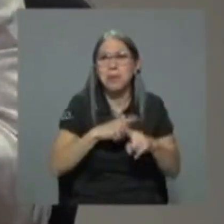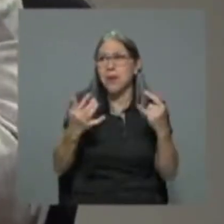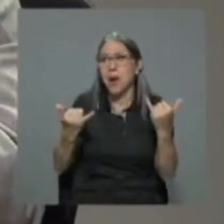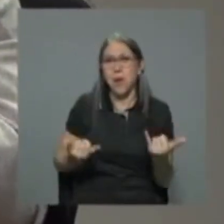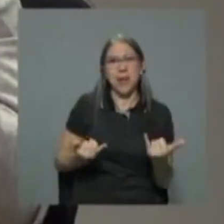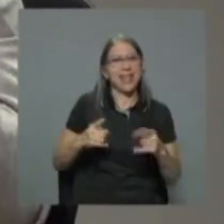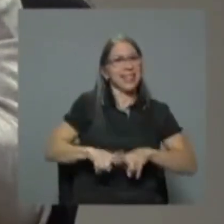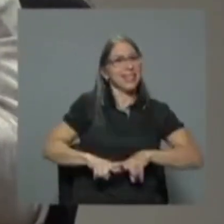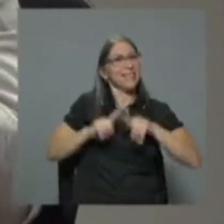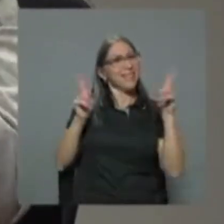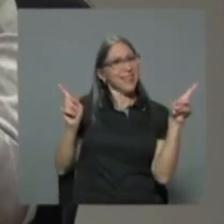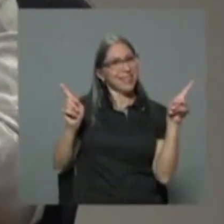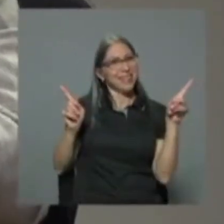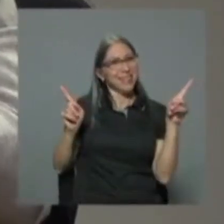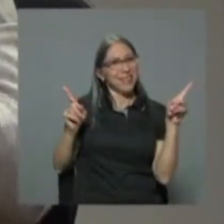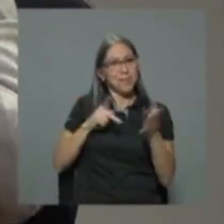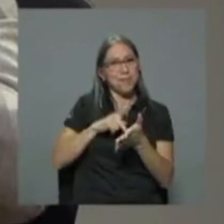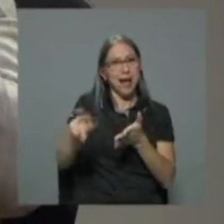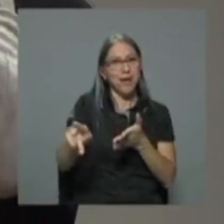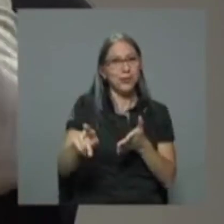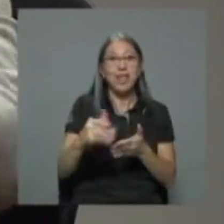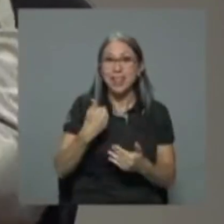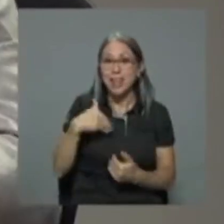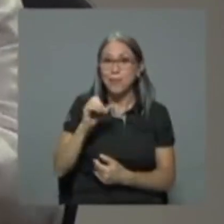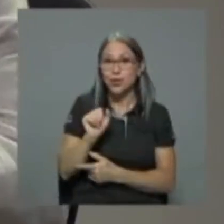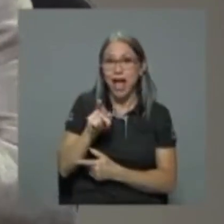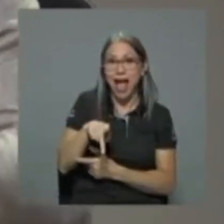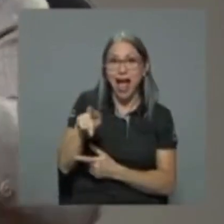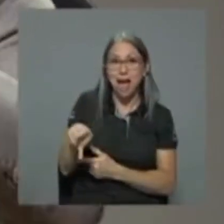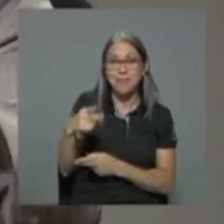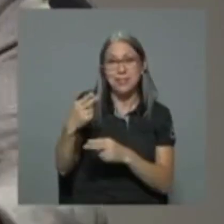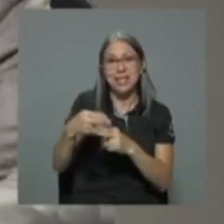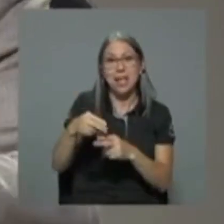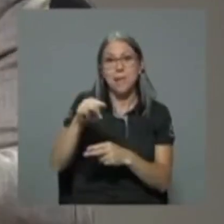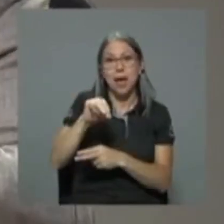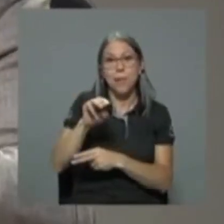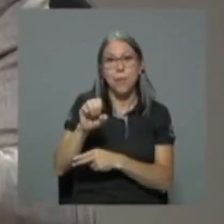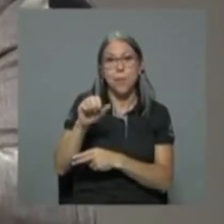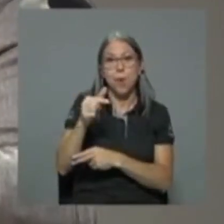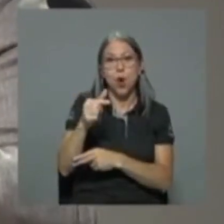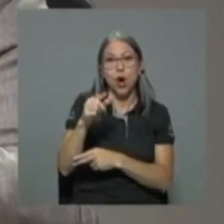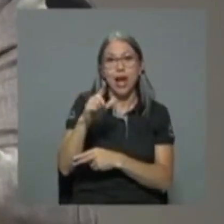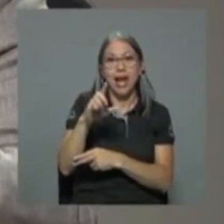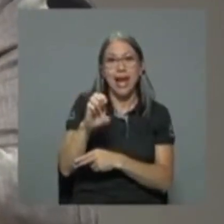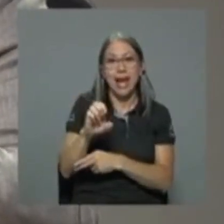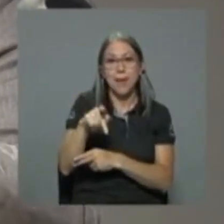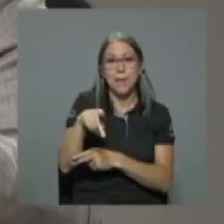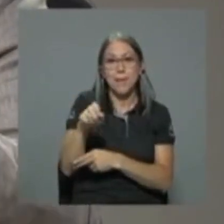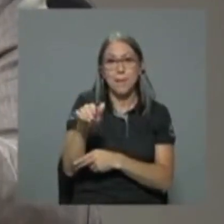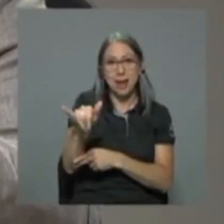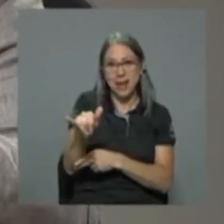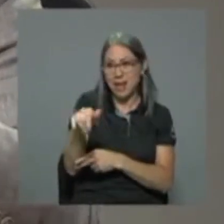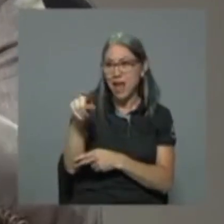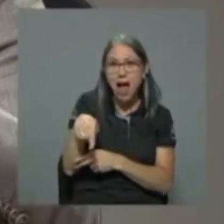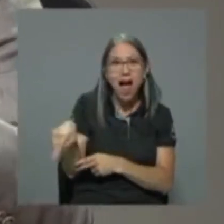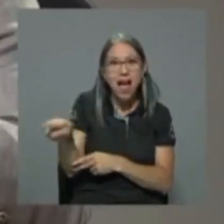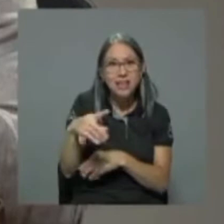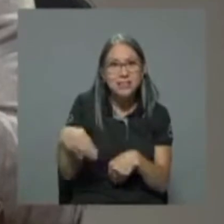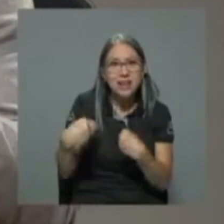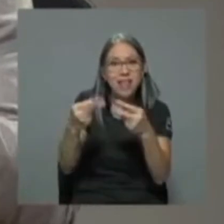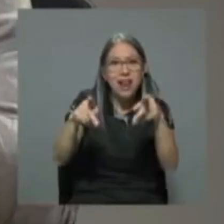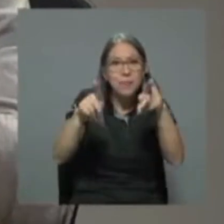llama MongePay, donde en esa aplicación al cliente se le desembolsa un crédito, puede pagar. De